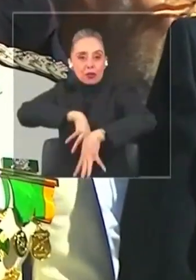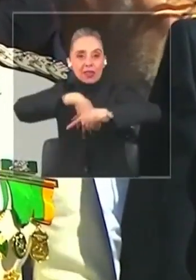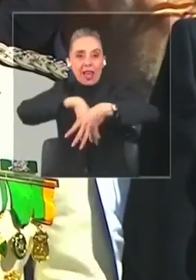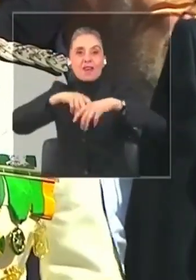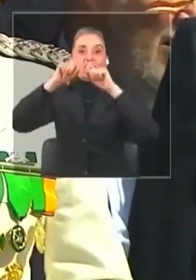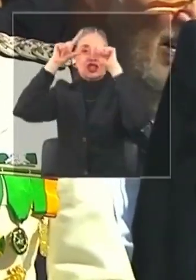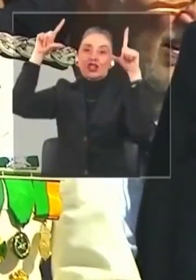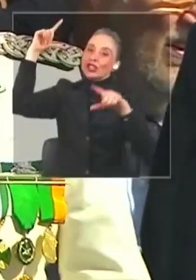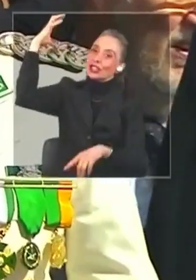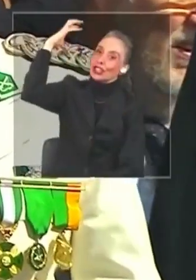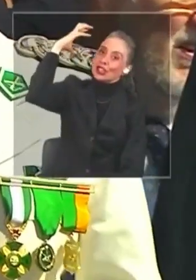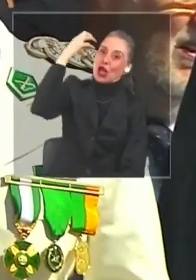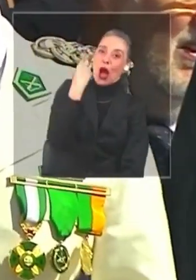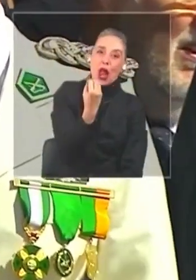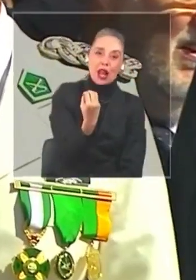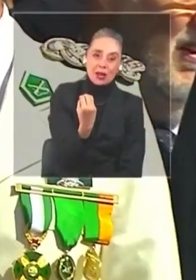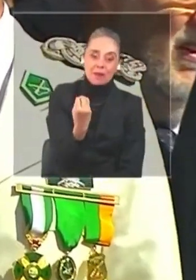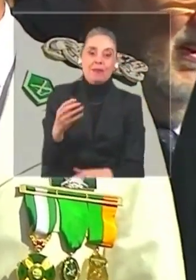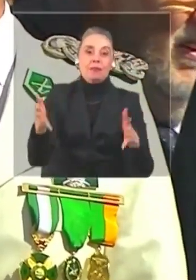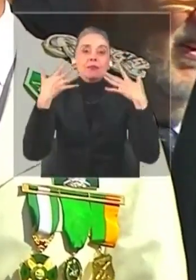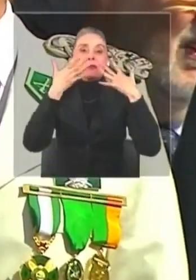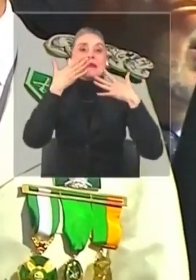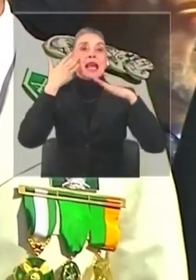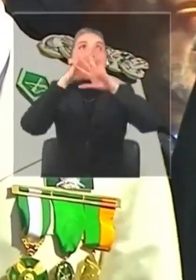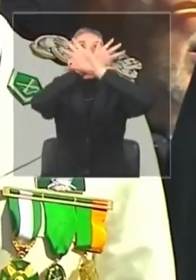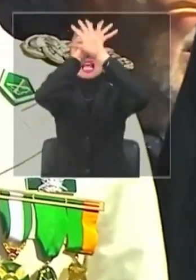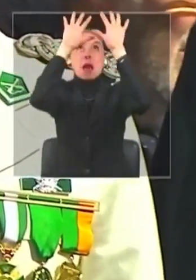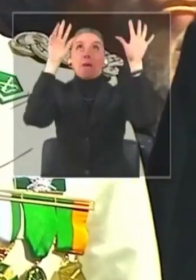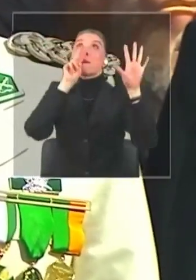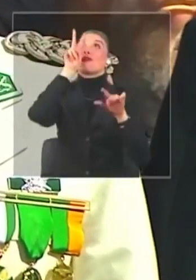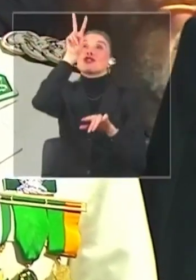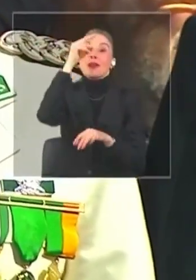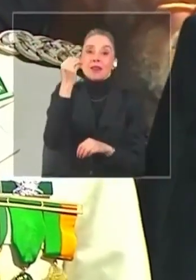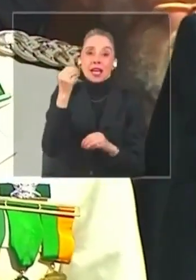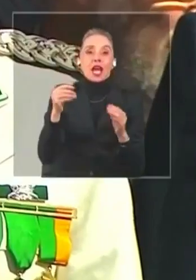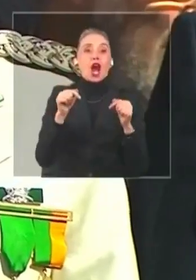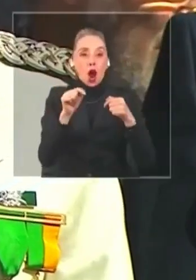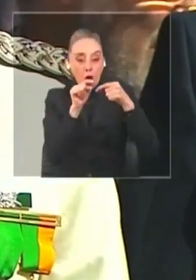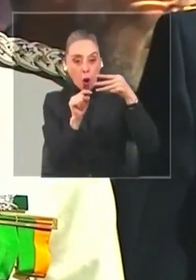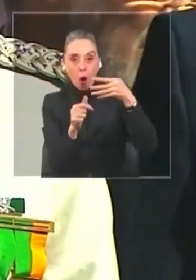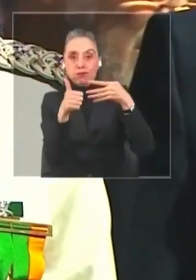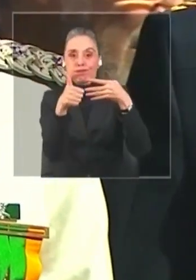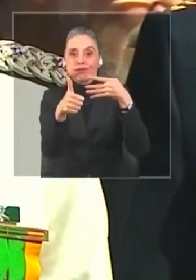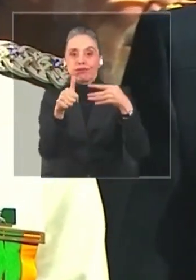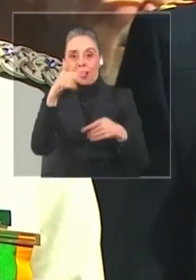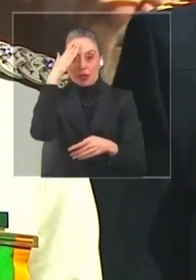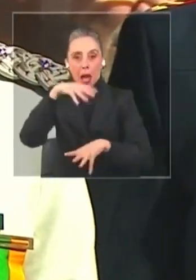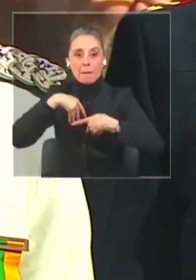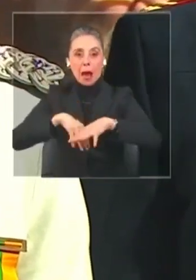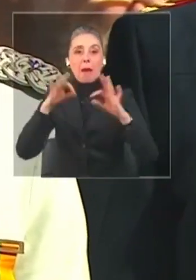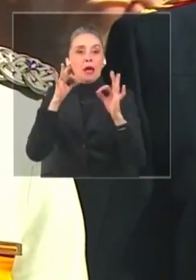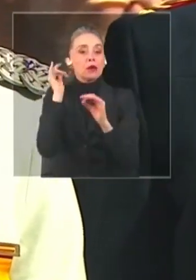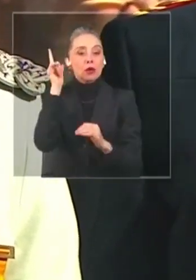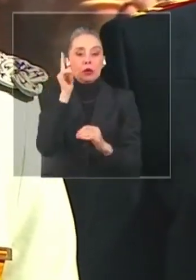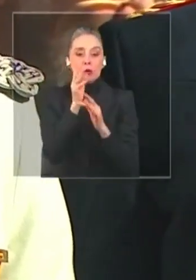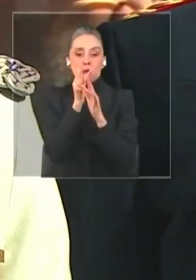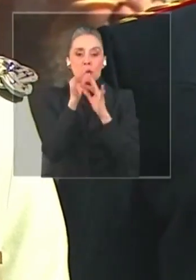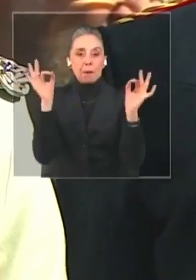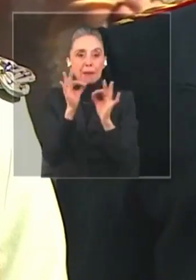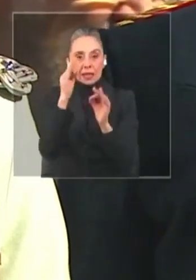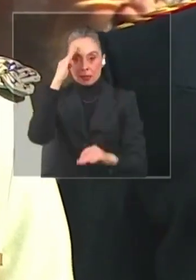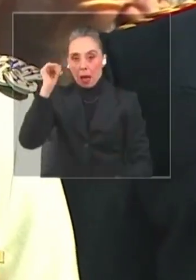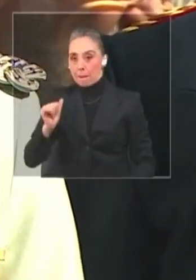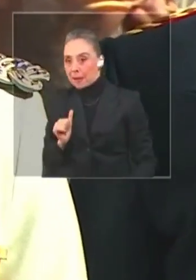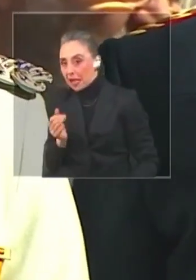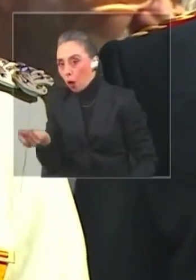un buen sol, que con un aire limpio, por lo tanto, están las condiciones dadas para que el día de hoy sea una parada. Para un militar,